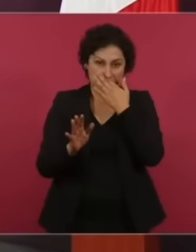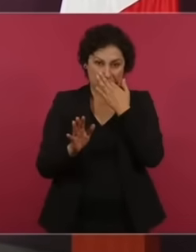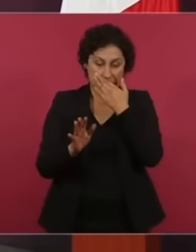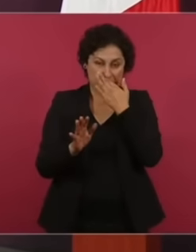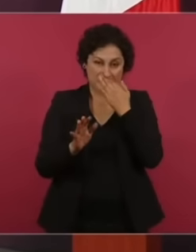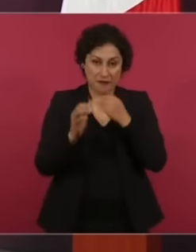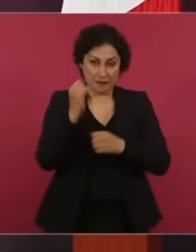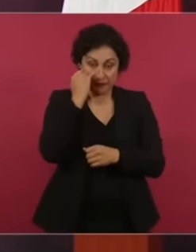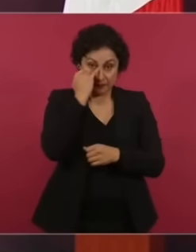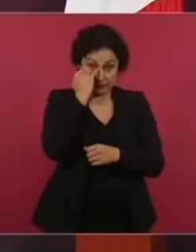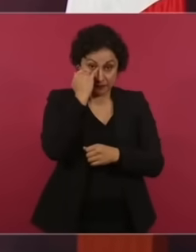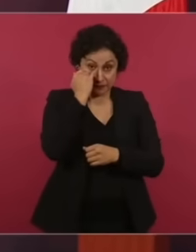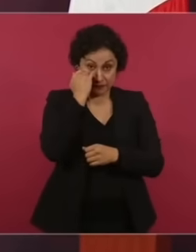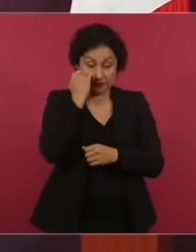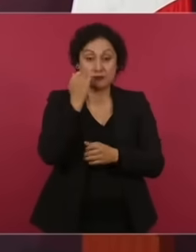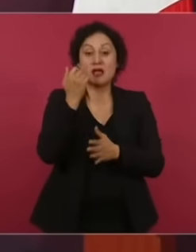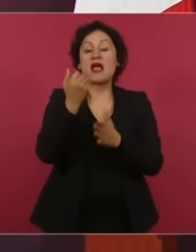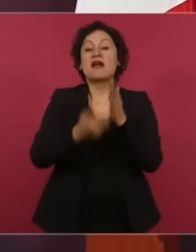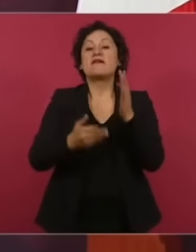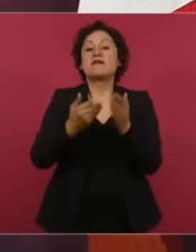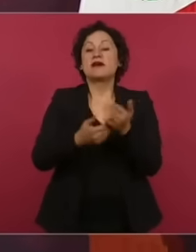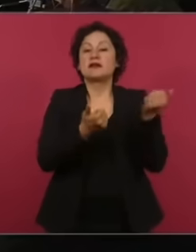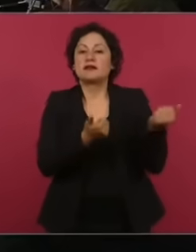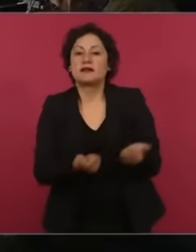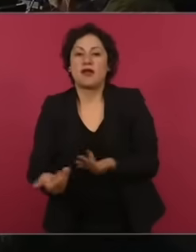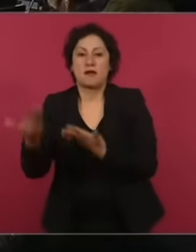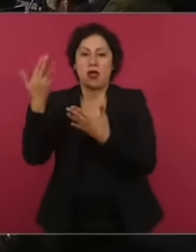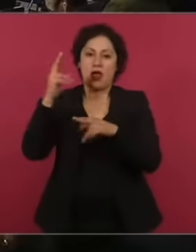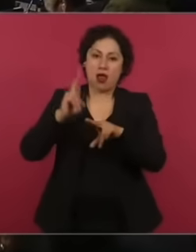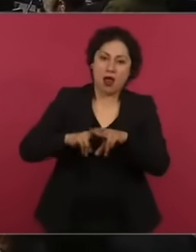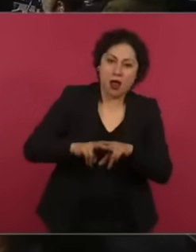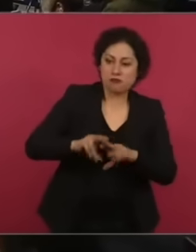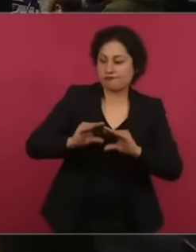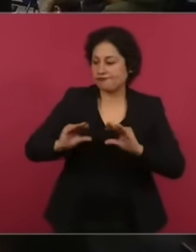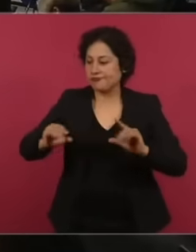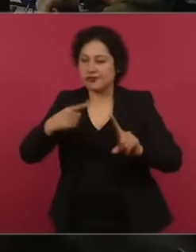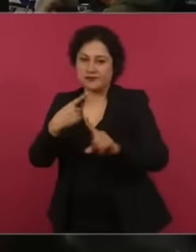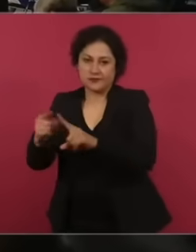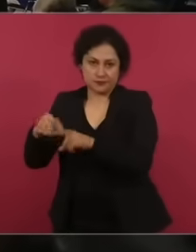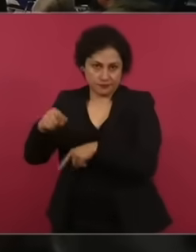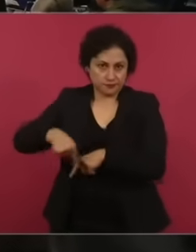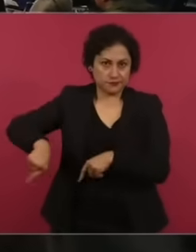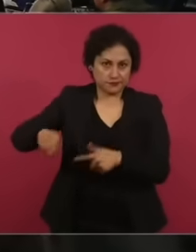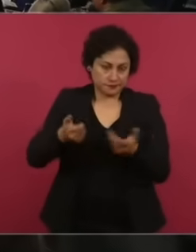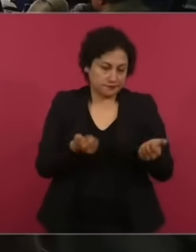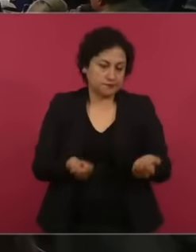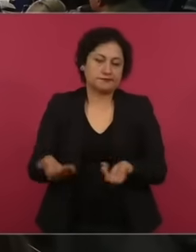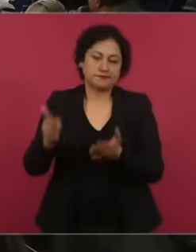el mobiliario. Falta el mobiliario y nos falta ya